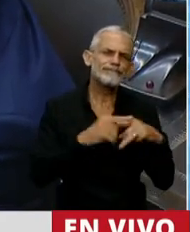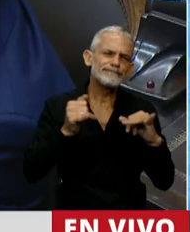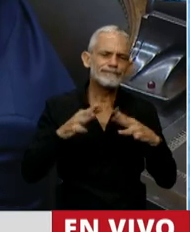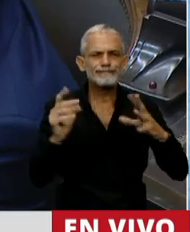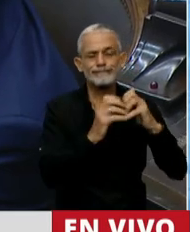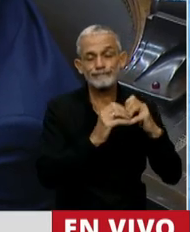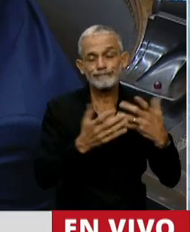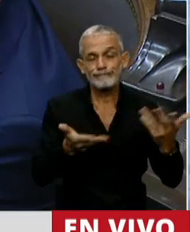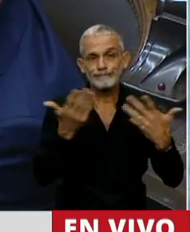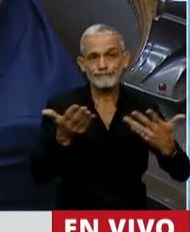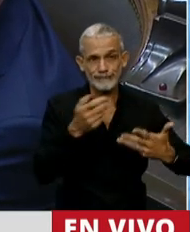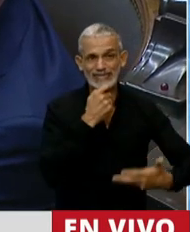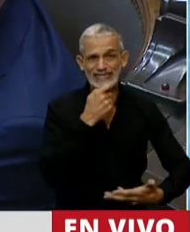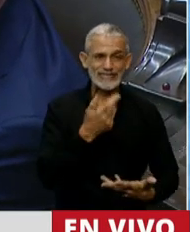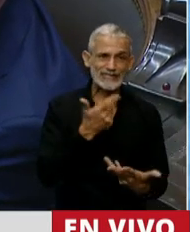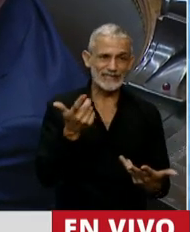si